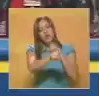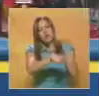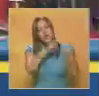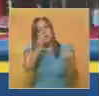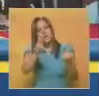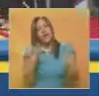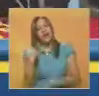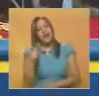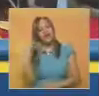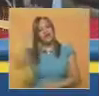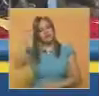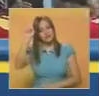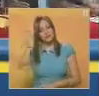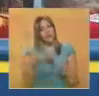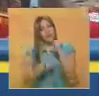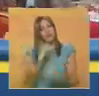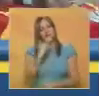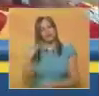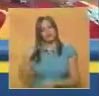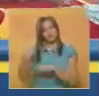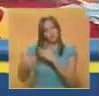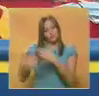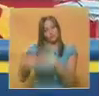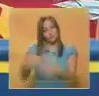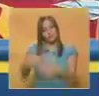psb viene realizando